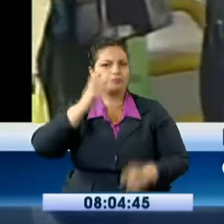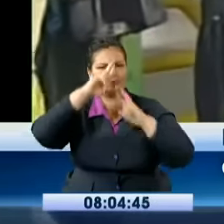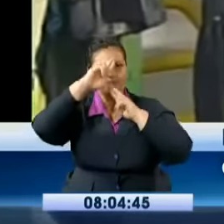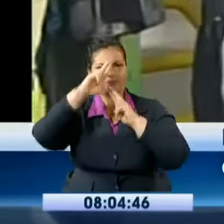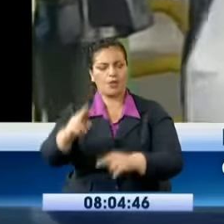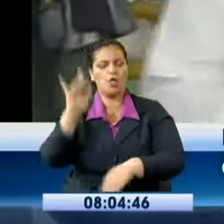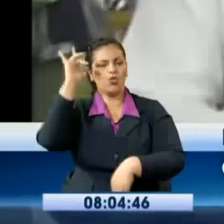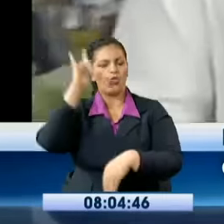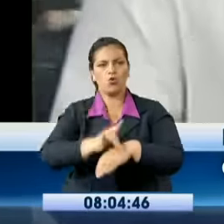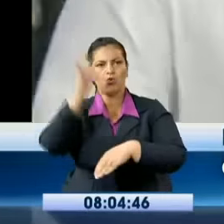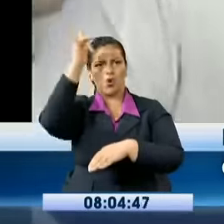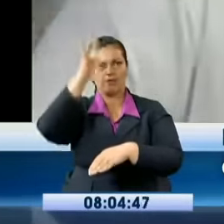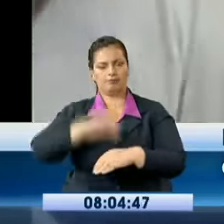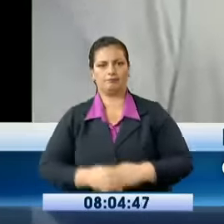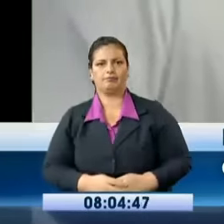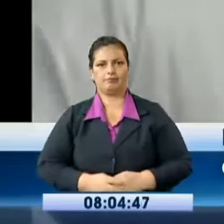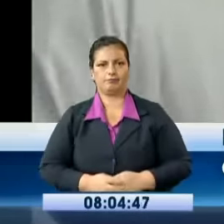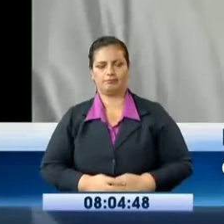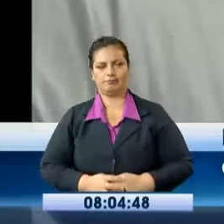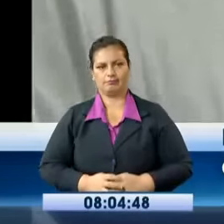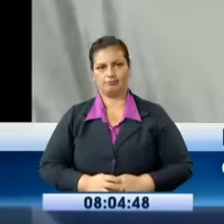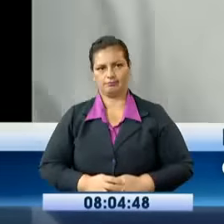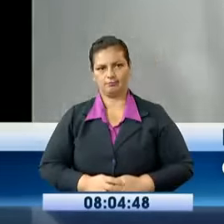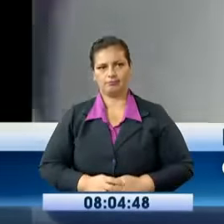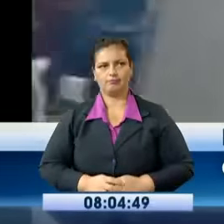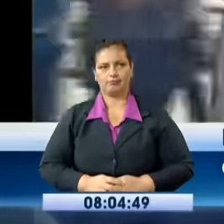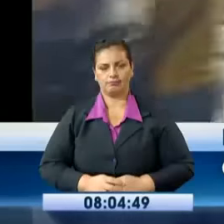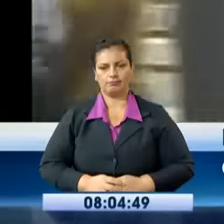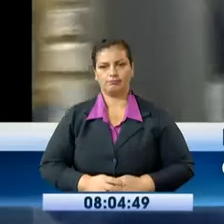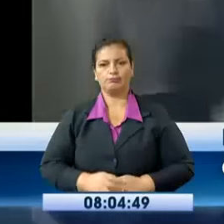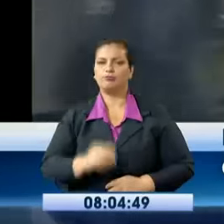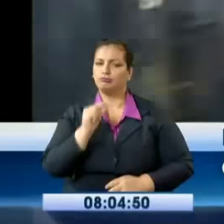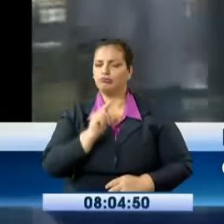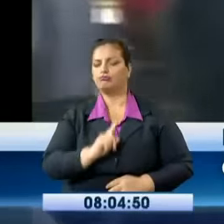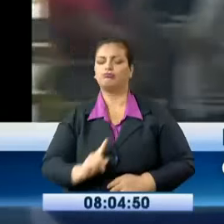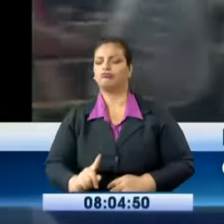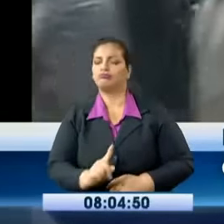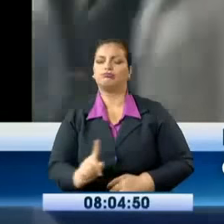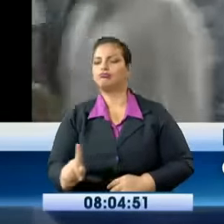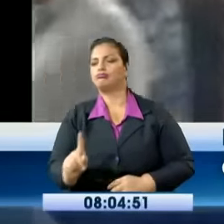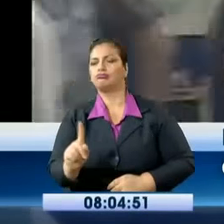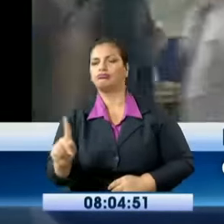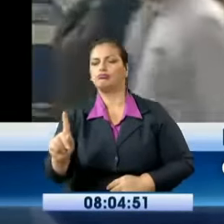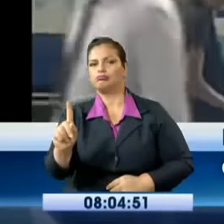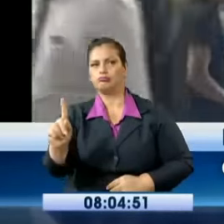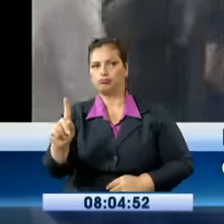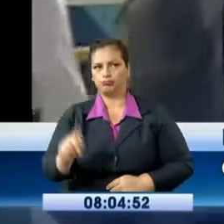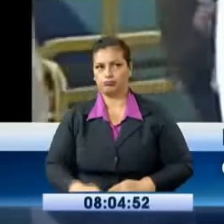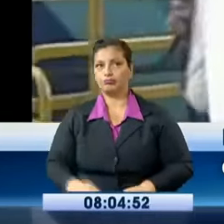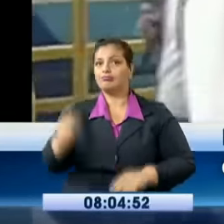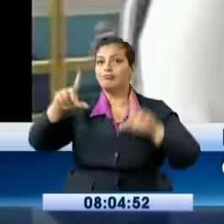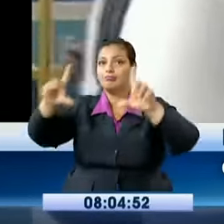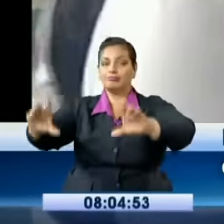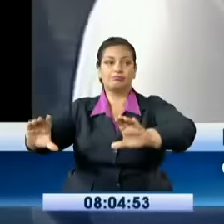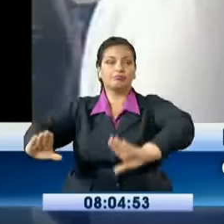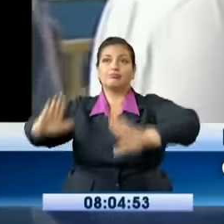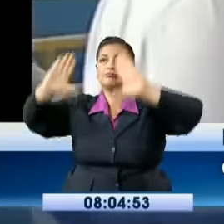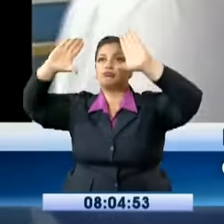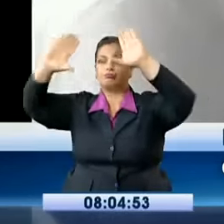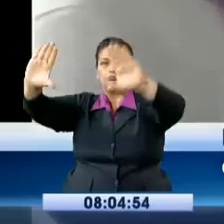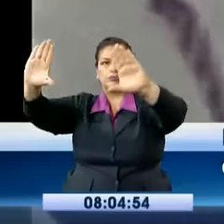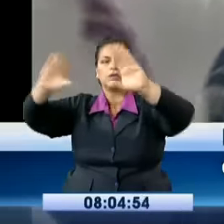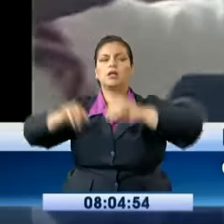Para ubicarnos un poquito, voy a moverme acá. No hay problema, no hay problema, estamos acá en vivo. Miren, acá está uno de los afiches que poco a poco se van a ir